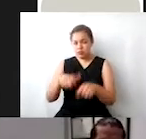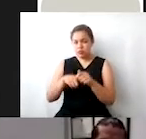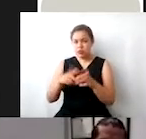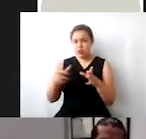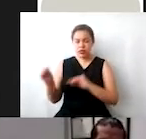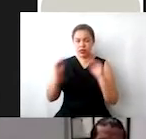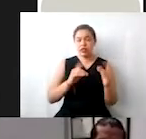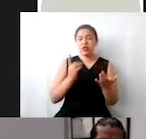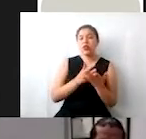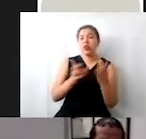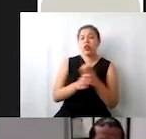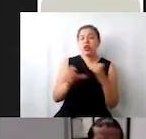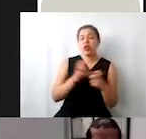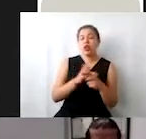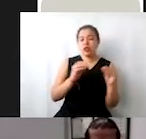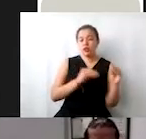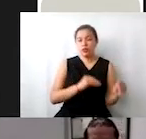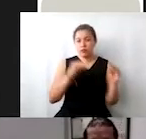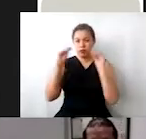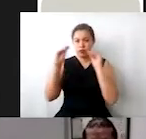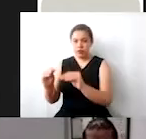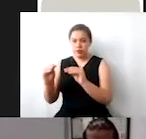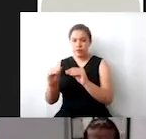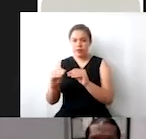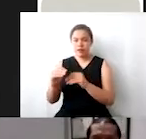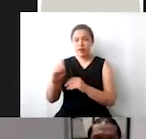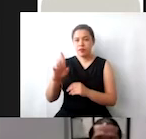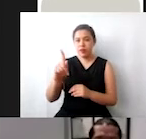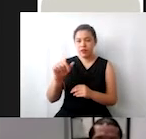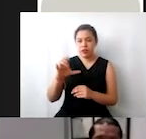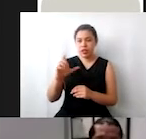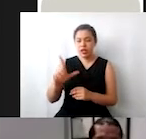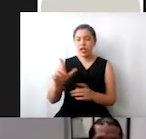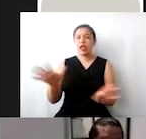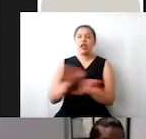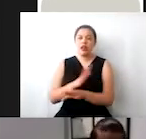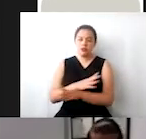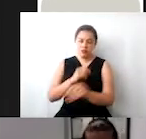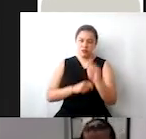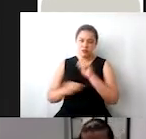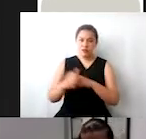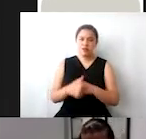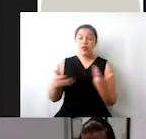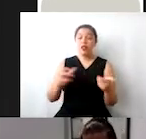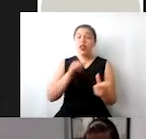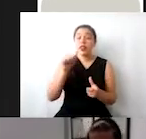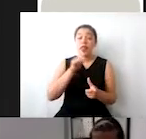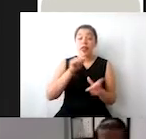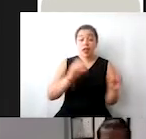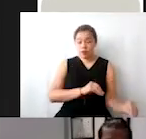los bienes objeto de la empresa o establecimiento al patrón sustituto va a haber sustitución patronal. Cuando no se transfieran, o